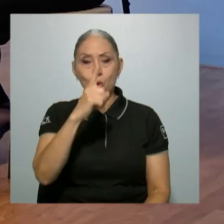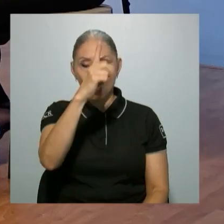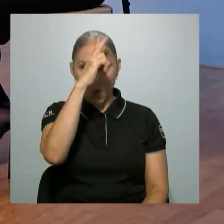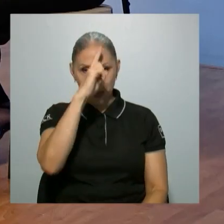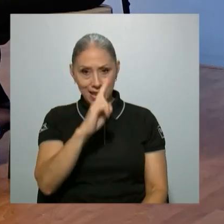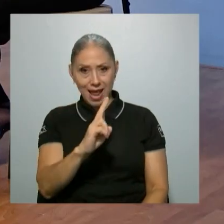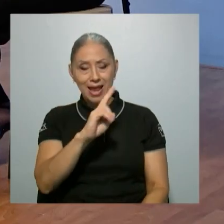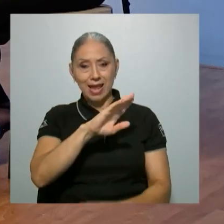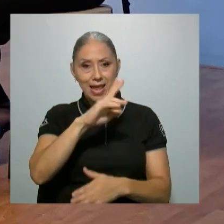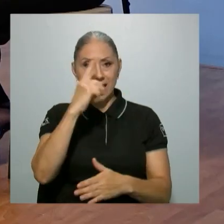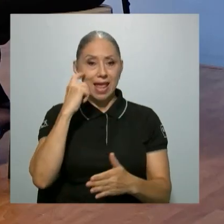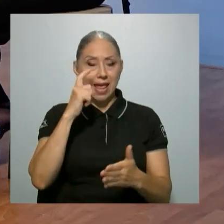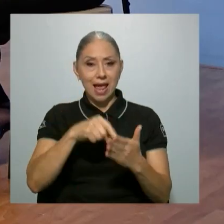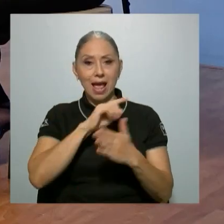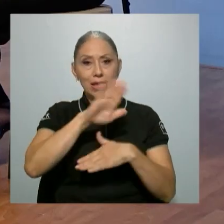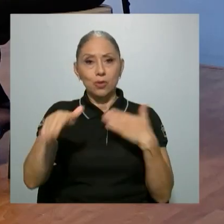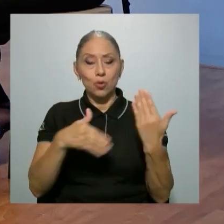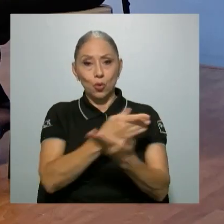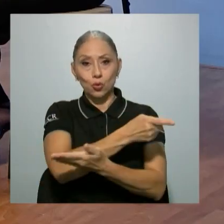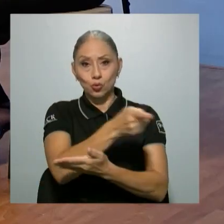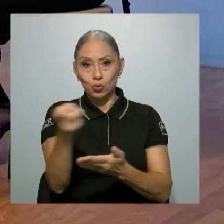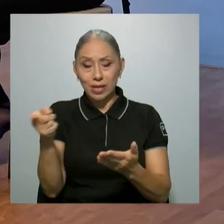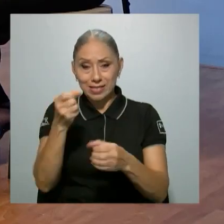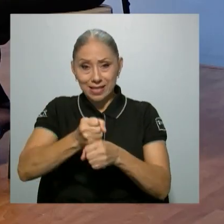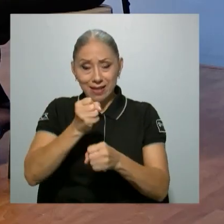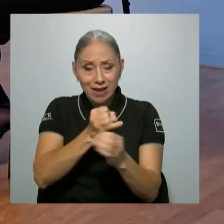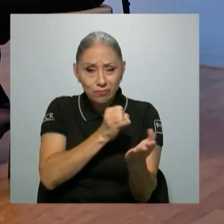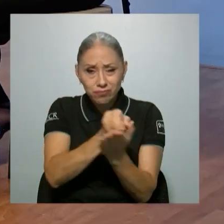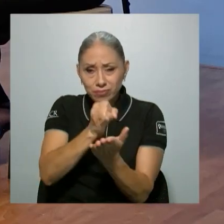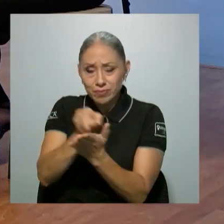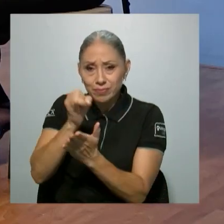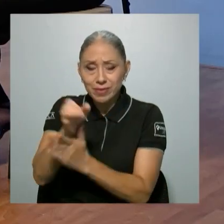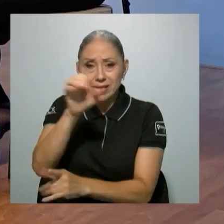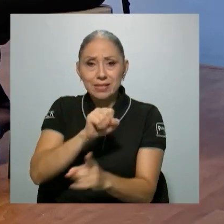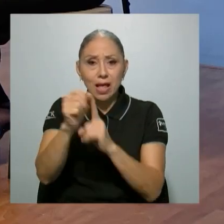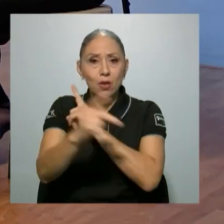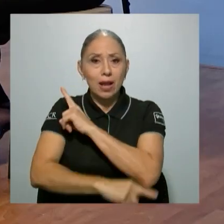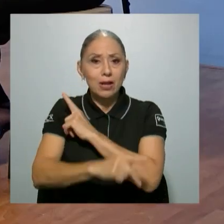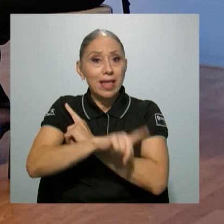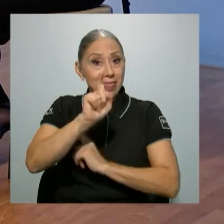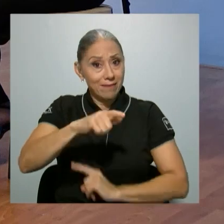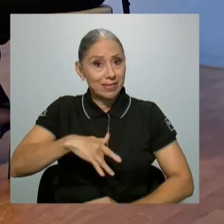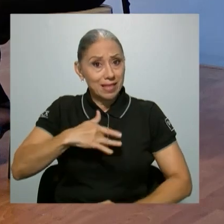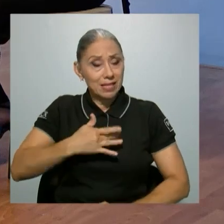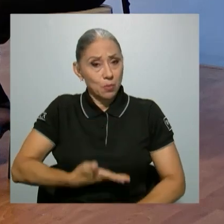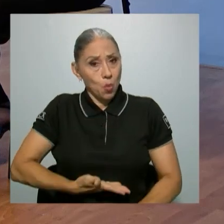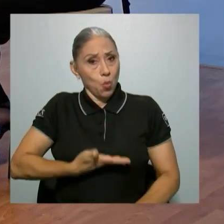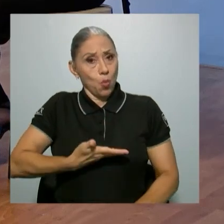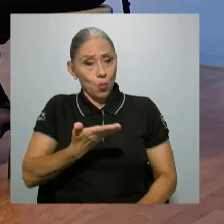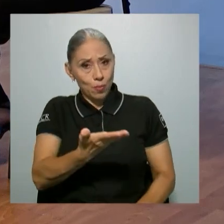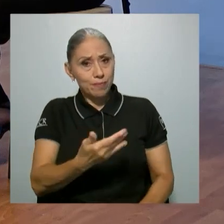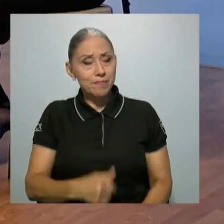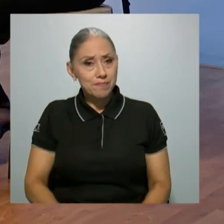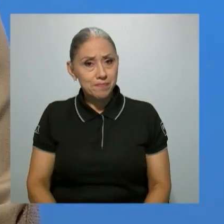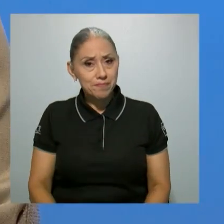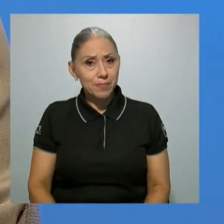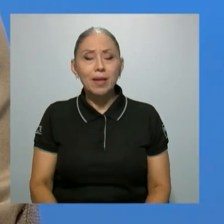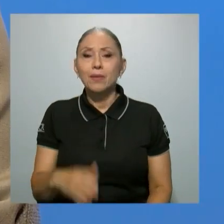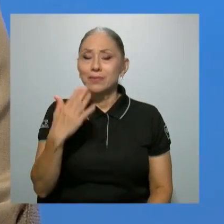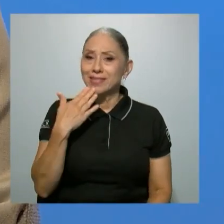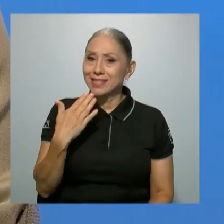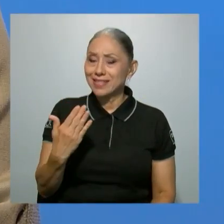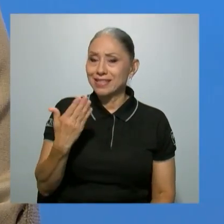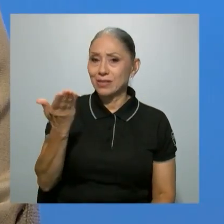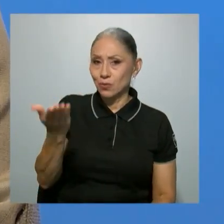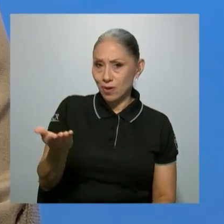Nación, y creo que debe sentirse muy orgullosa y muy complacida. ¿Me equivoco, Natalia? Bueno, muchas gracias, don